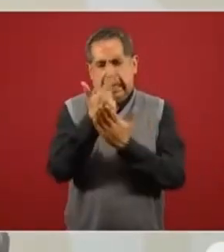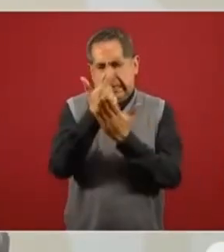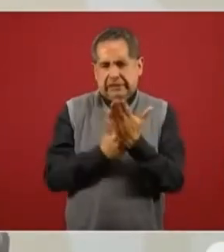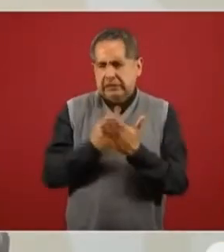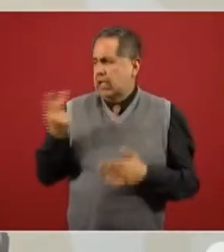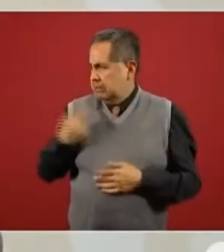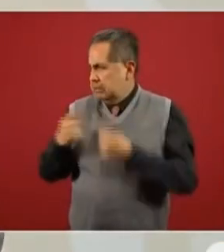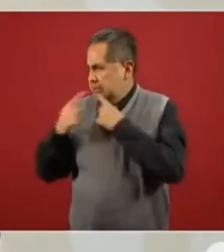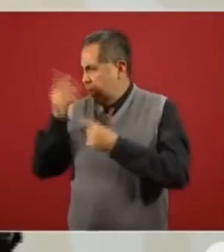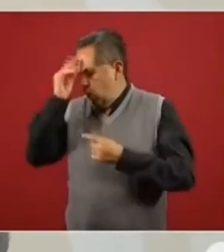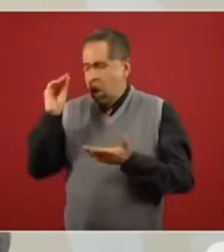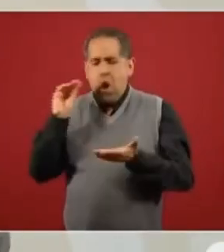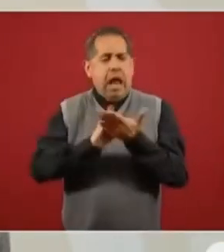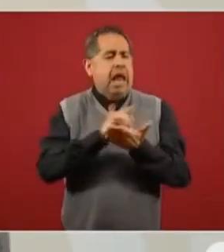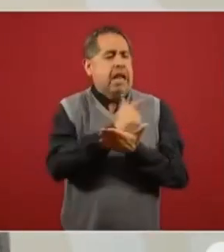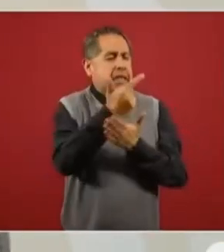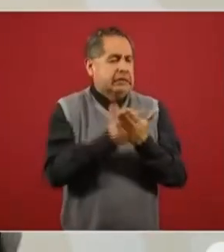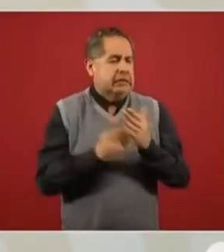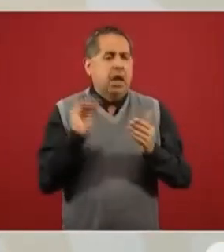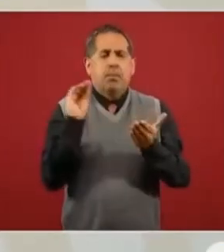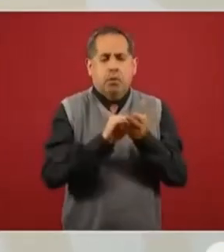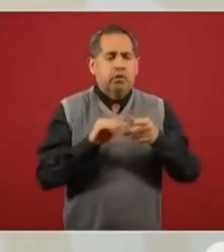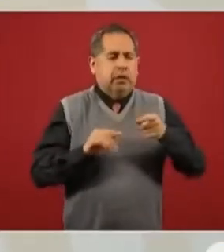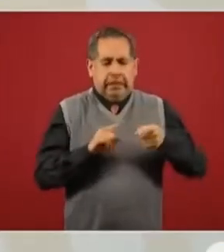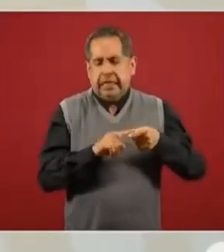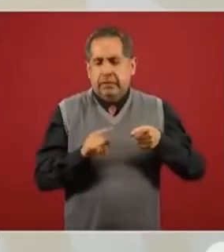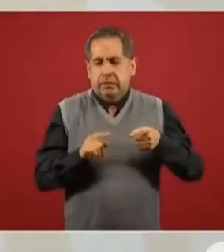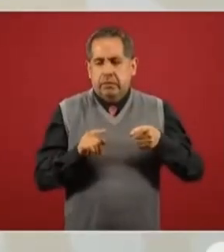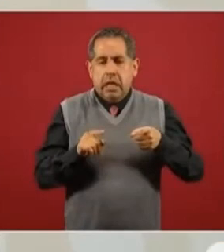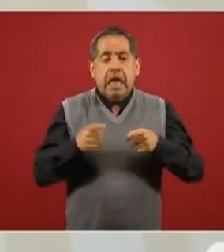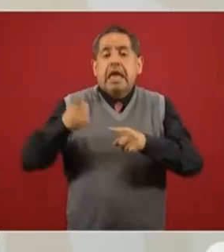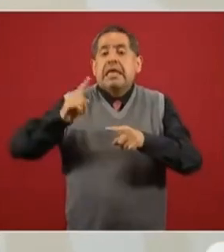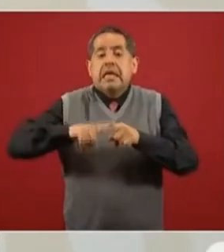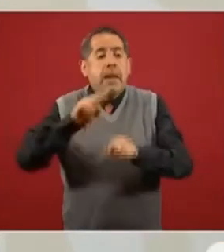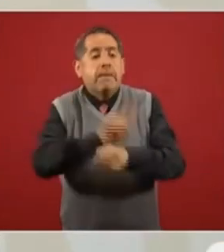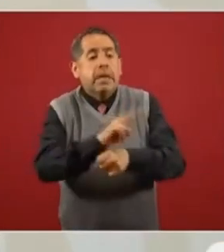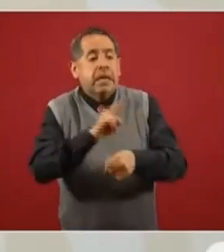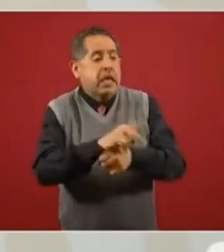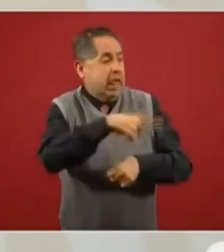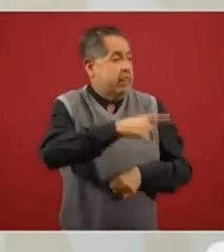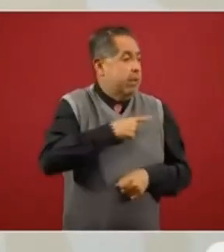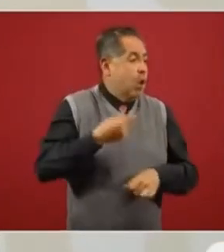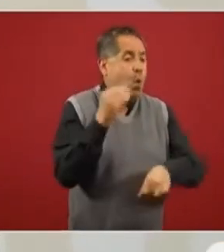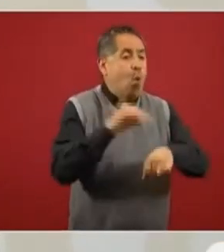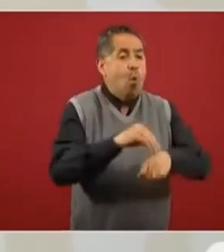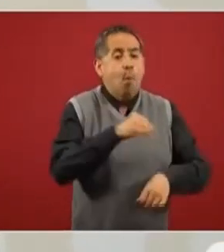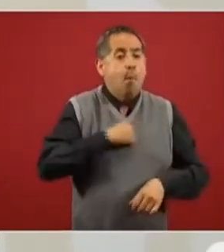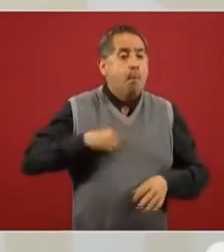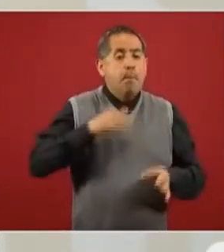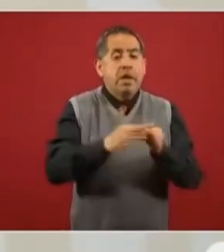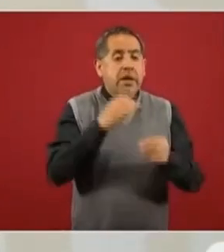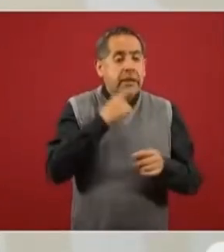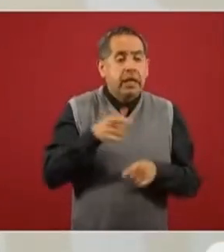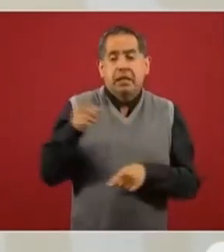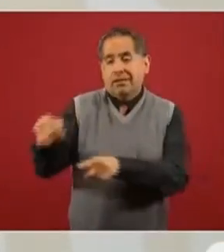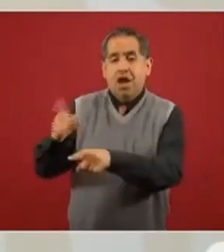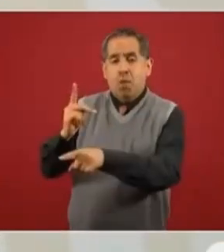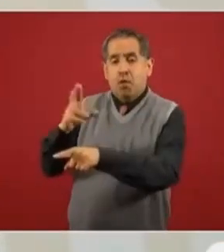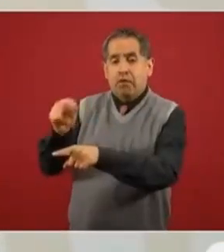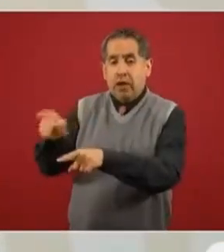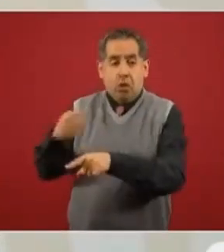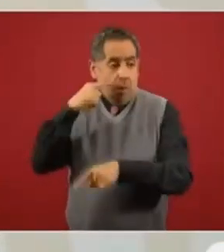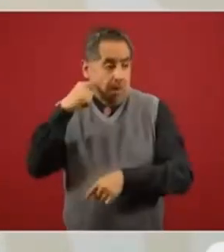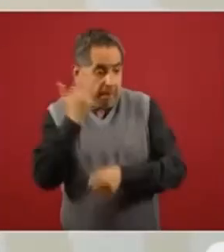precios de referencia, y otra cosa muy distinta es vigilar que se cumpla el precio de referencia y sancionar a quien incumpla. Esa es